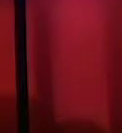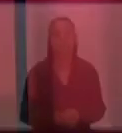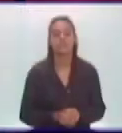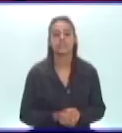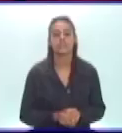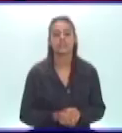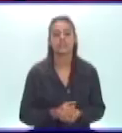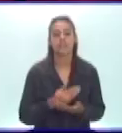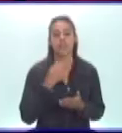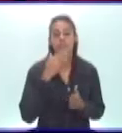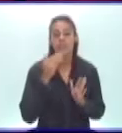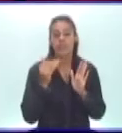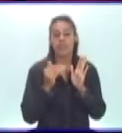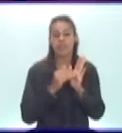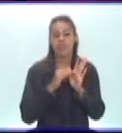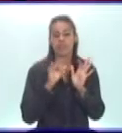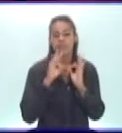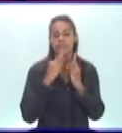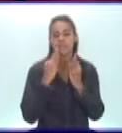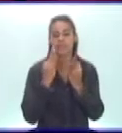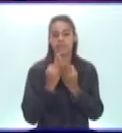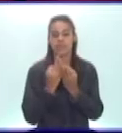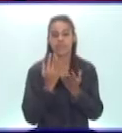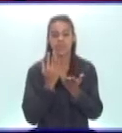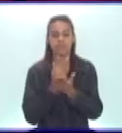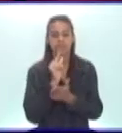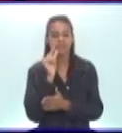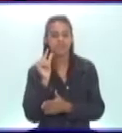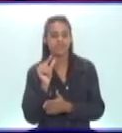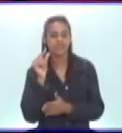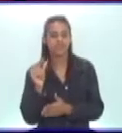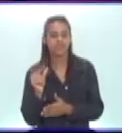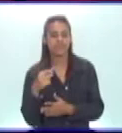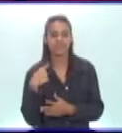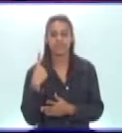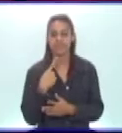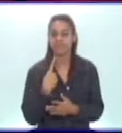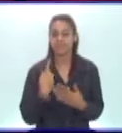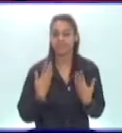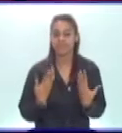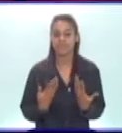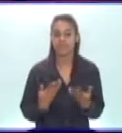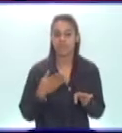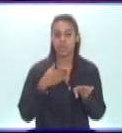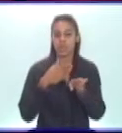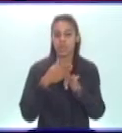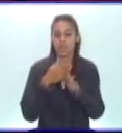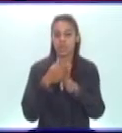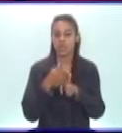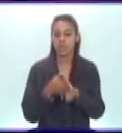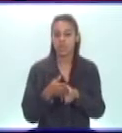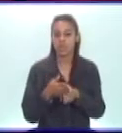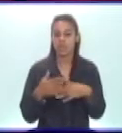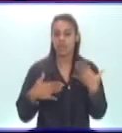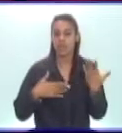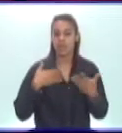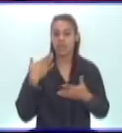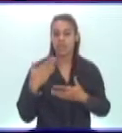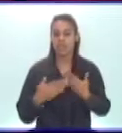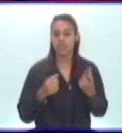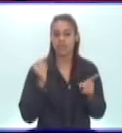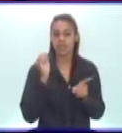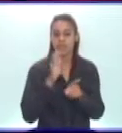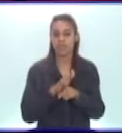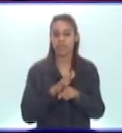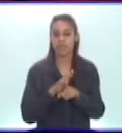Buenas tardes a la familia de todos nuestros educandos. Nos corresponde a nosotros dar continuidad a la actividad iniciada en